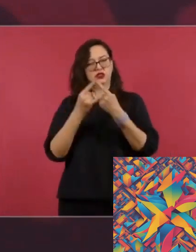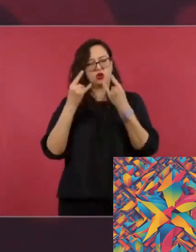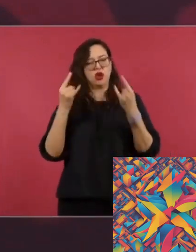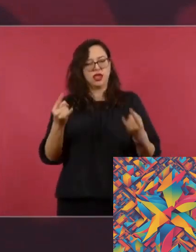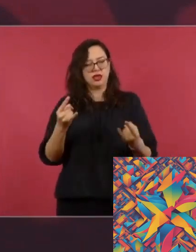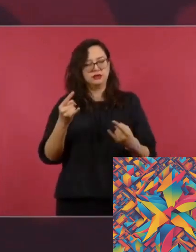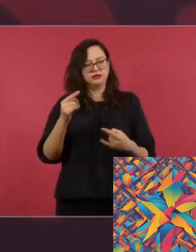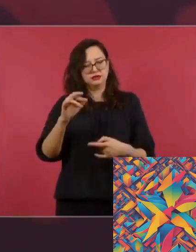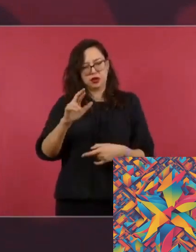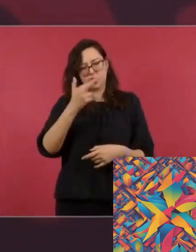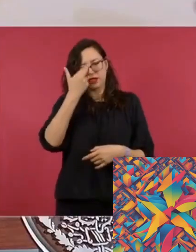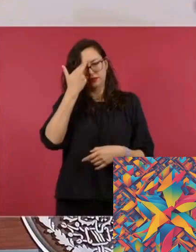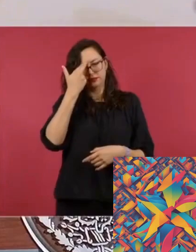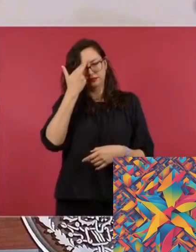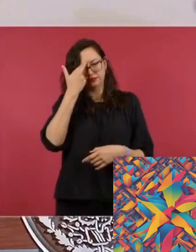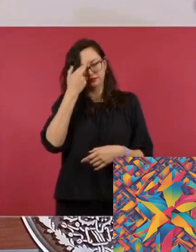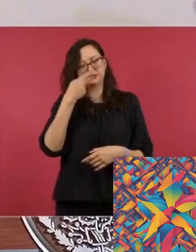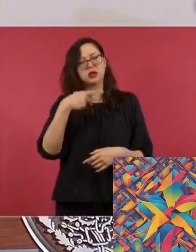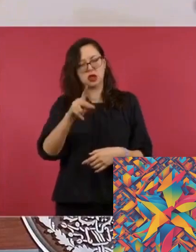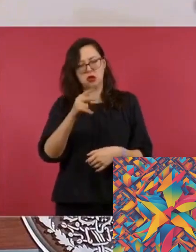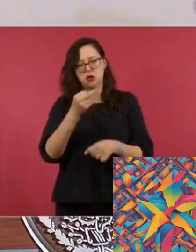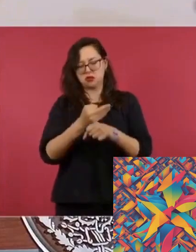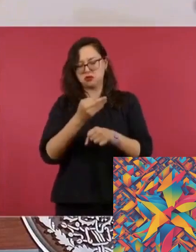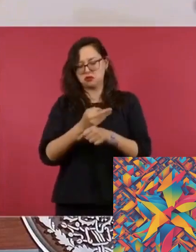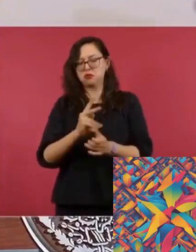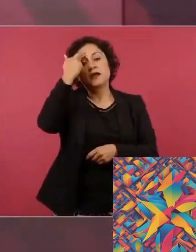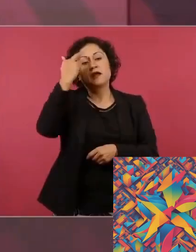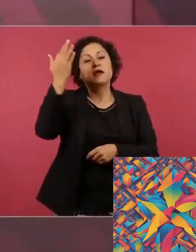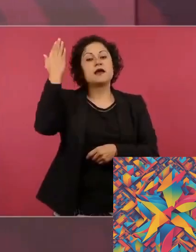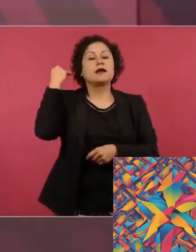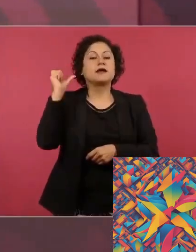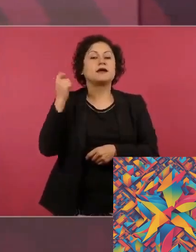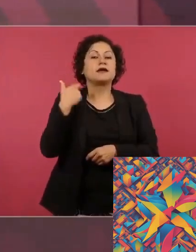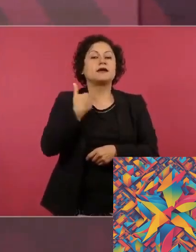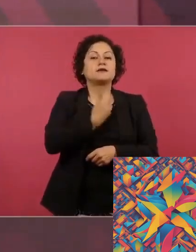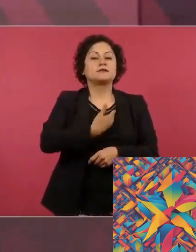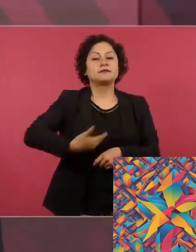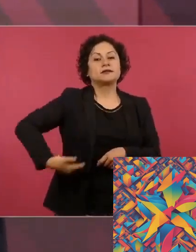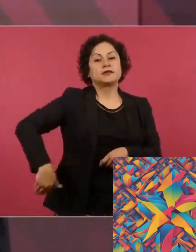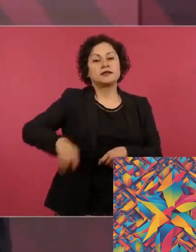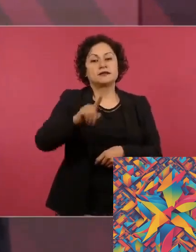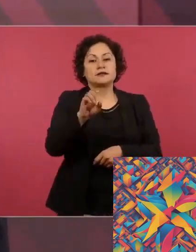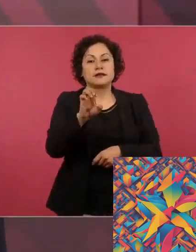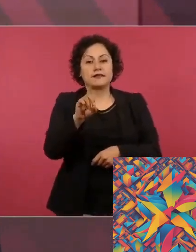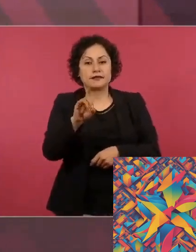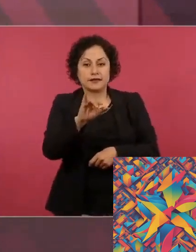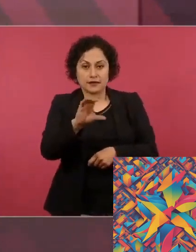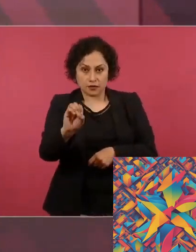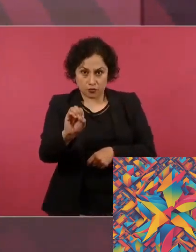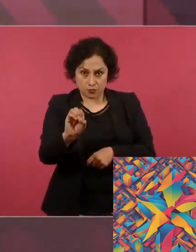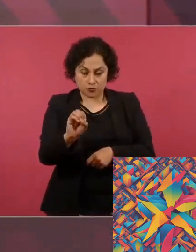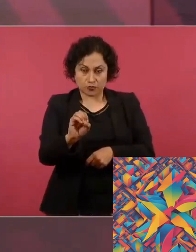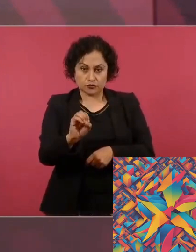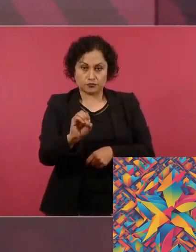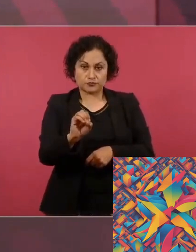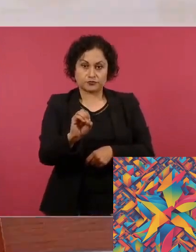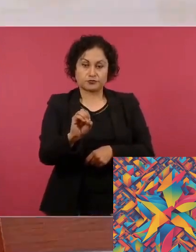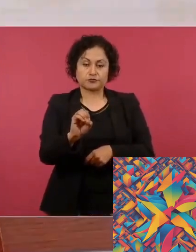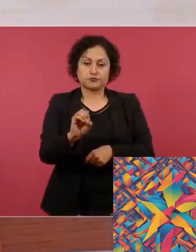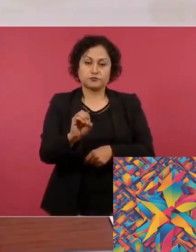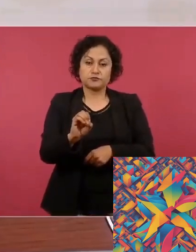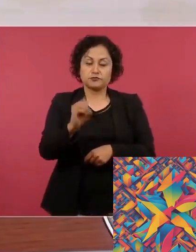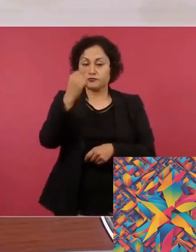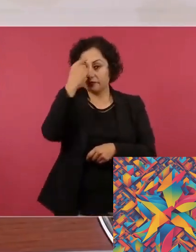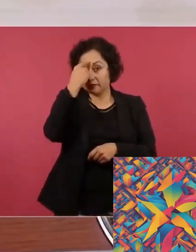cotidiana. A pesar de los retos, como la necesidad de adaptarse a las realidades económicas cambiantes y garantizar la sostenibilidad